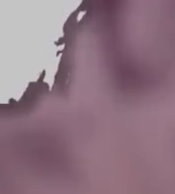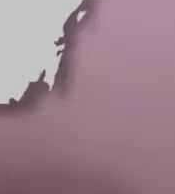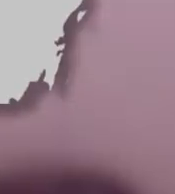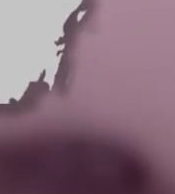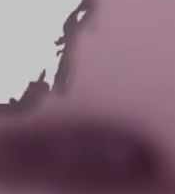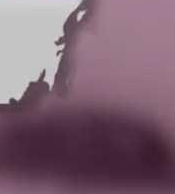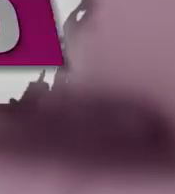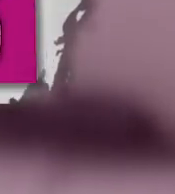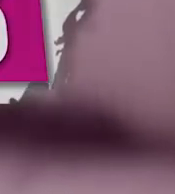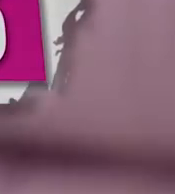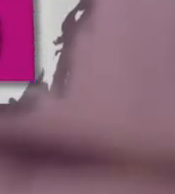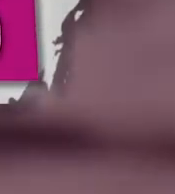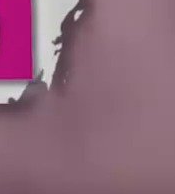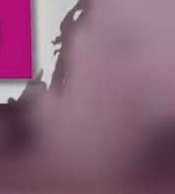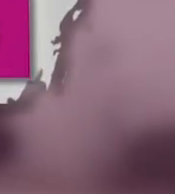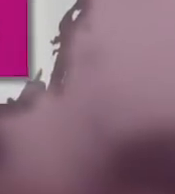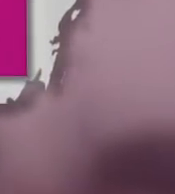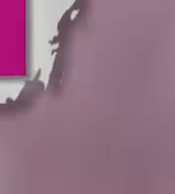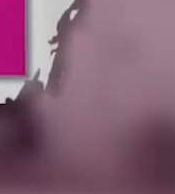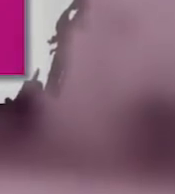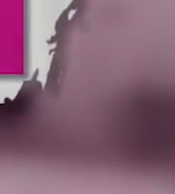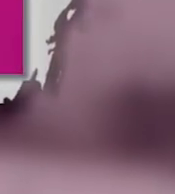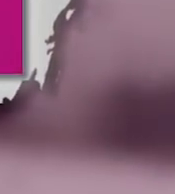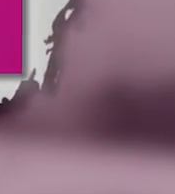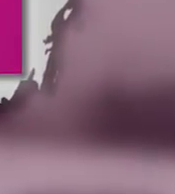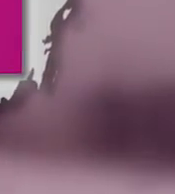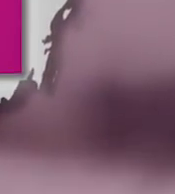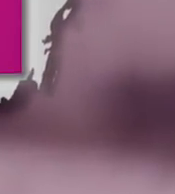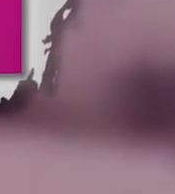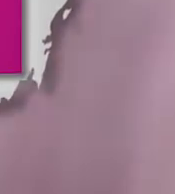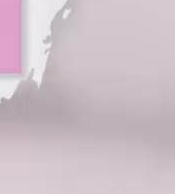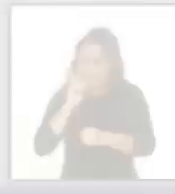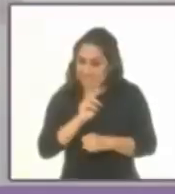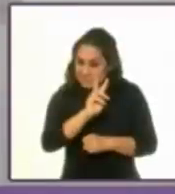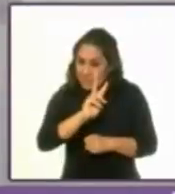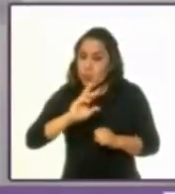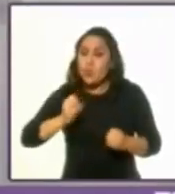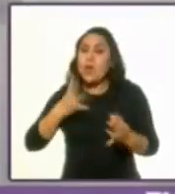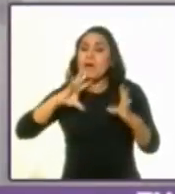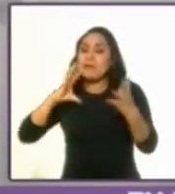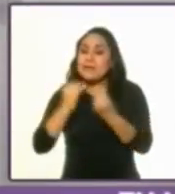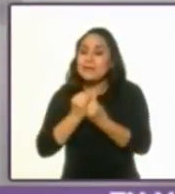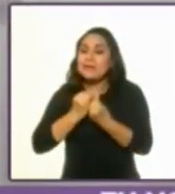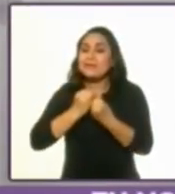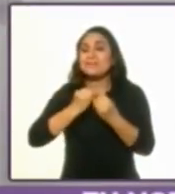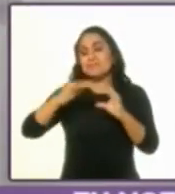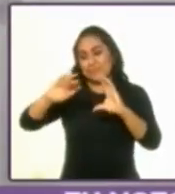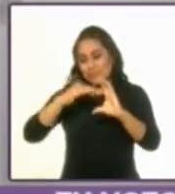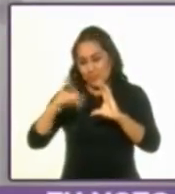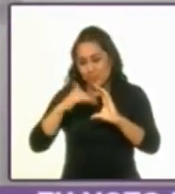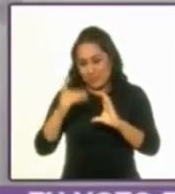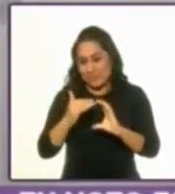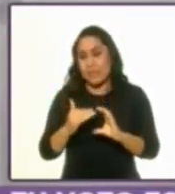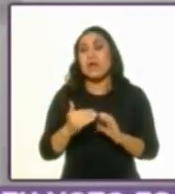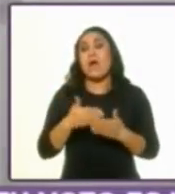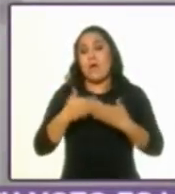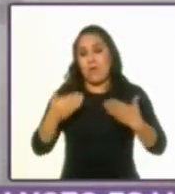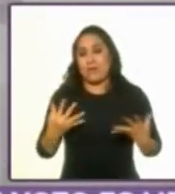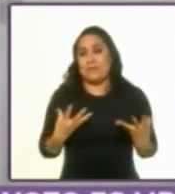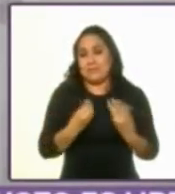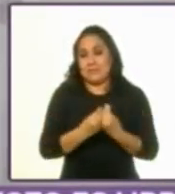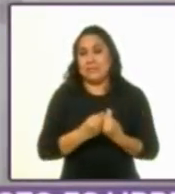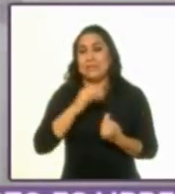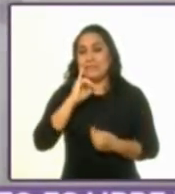elecciones 2018 cobertura en especial a nombre del instituto electoral de la ciudad de